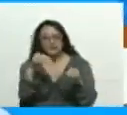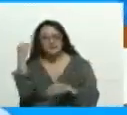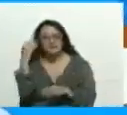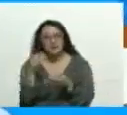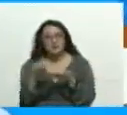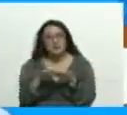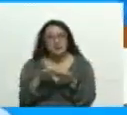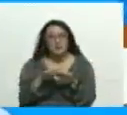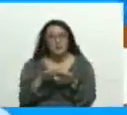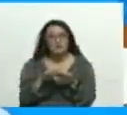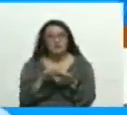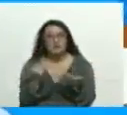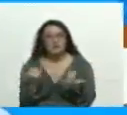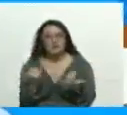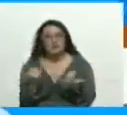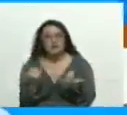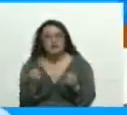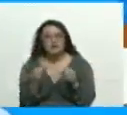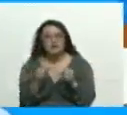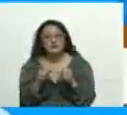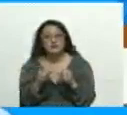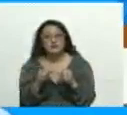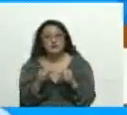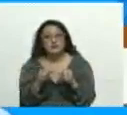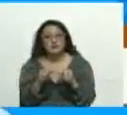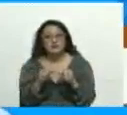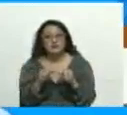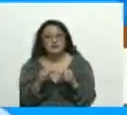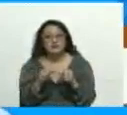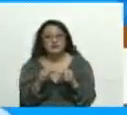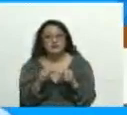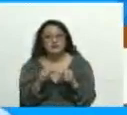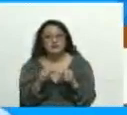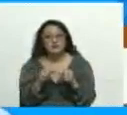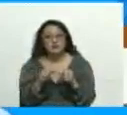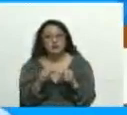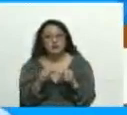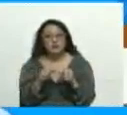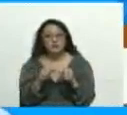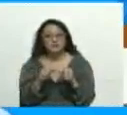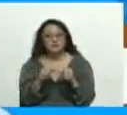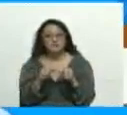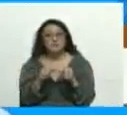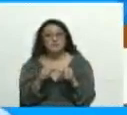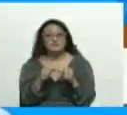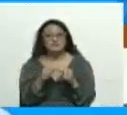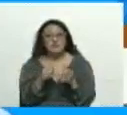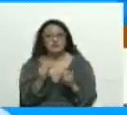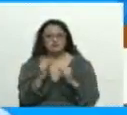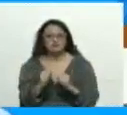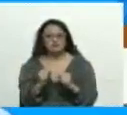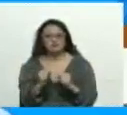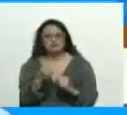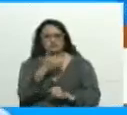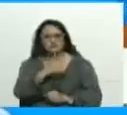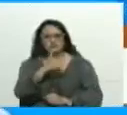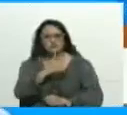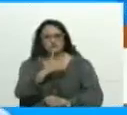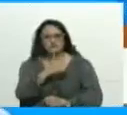y al mismo tiempo manteniendo la la la templanza no